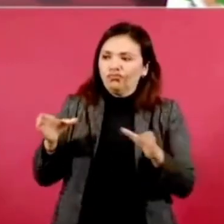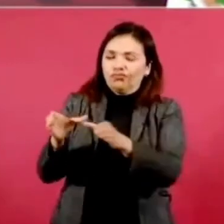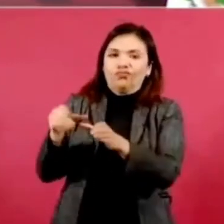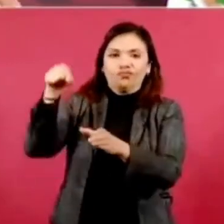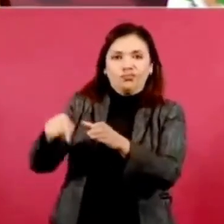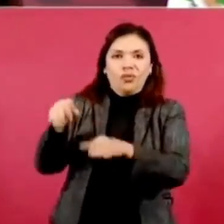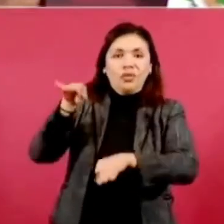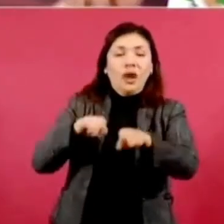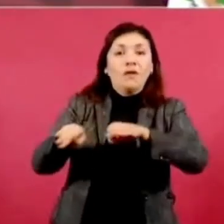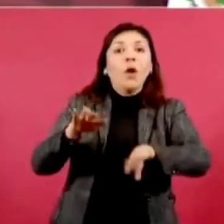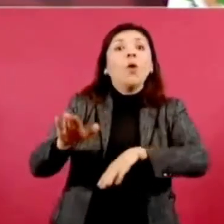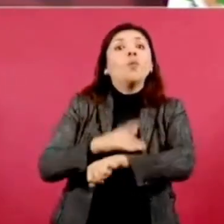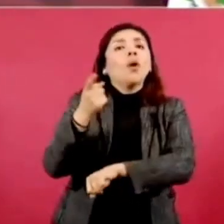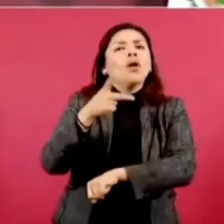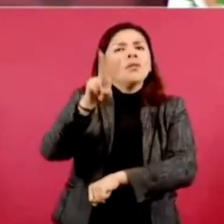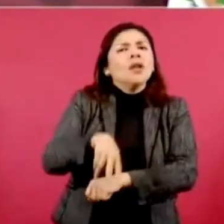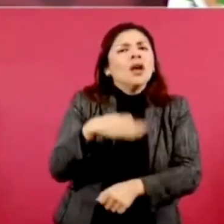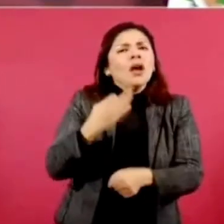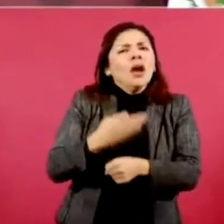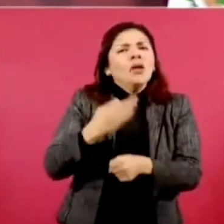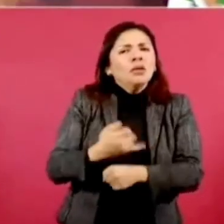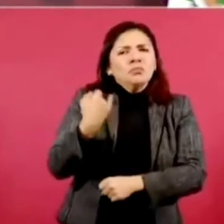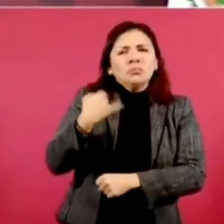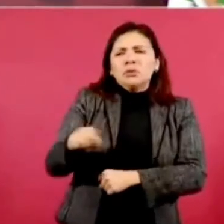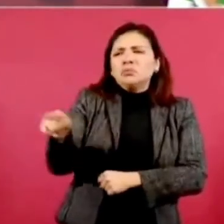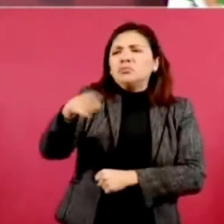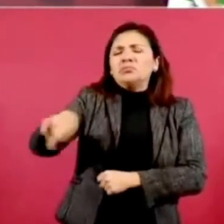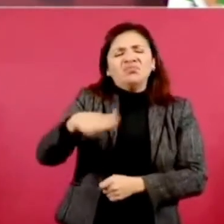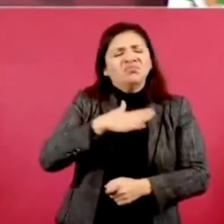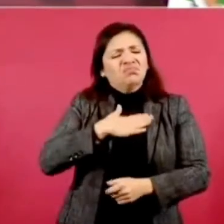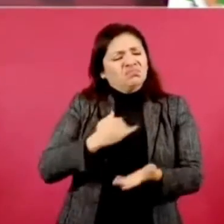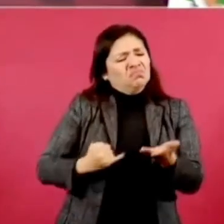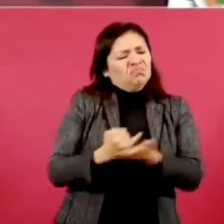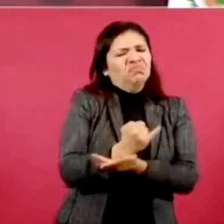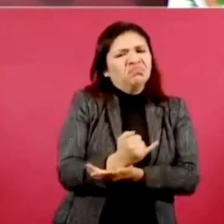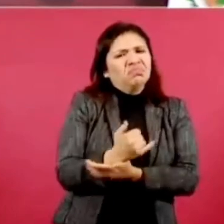porque ahora deciden lo que quieren.